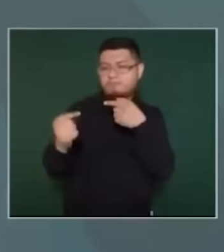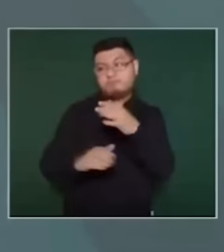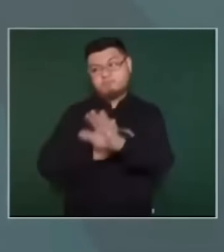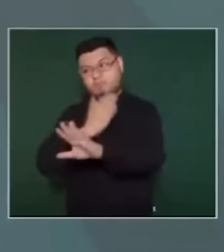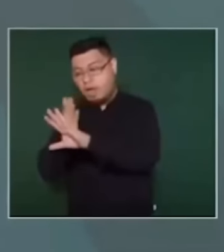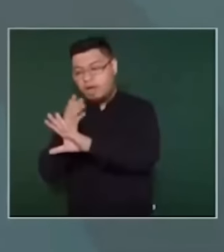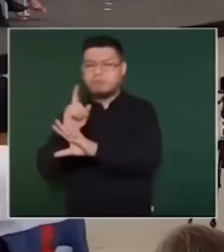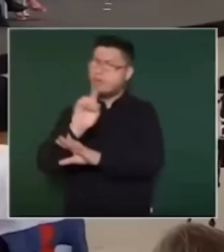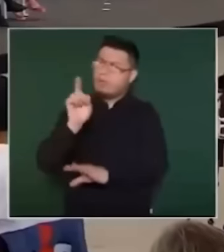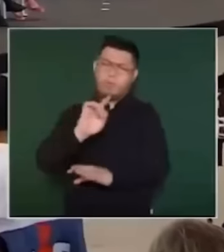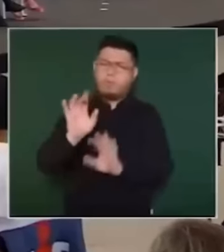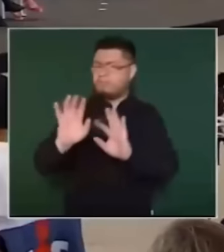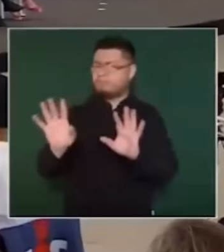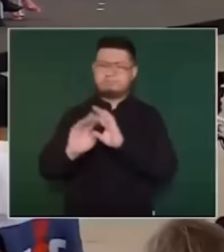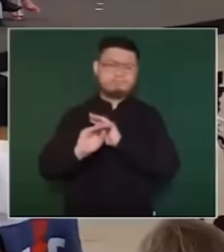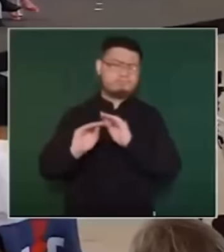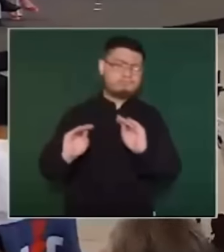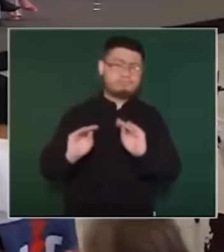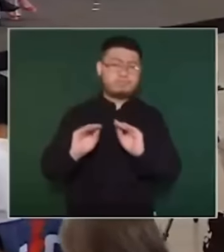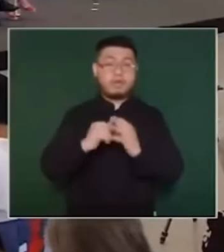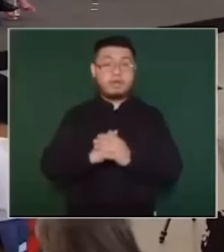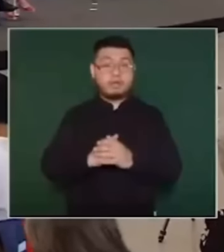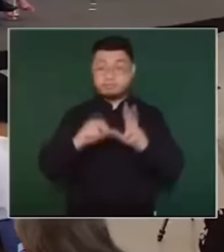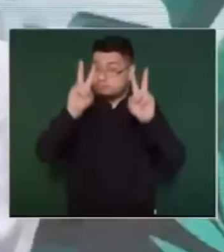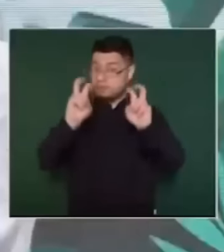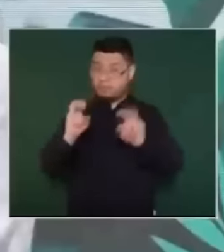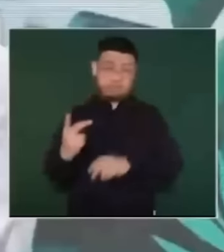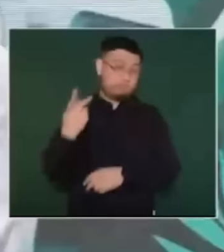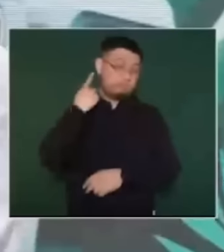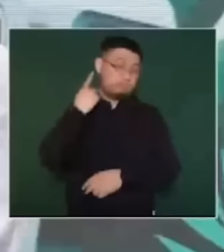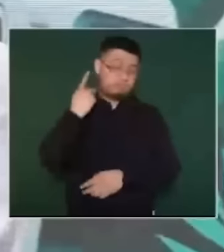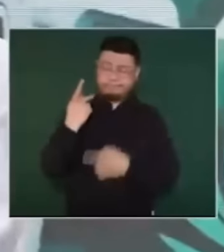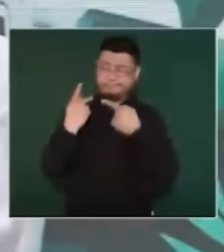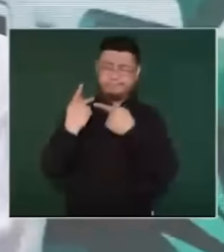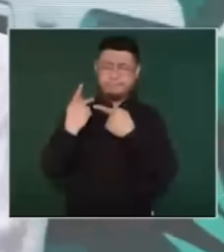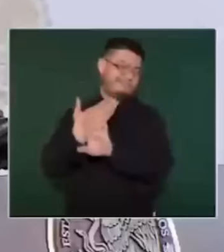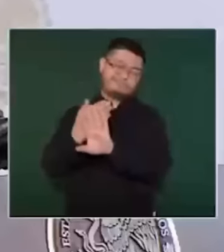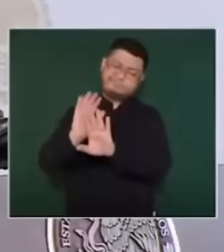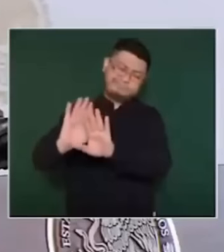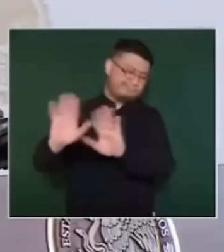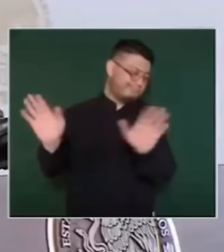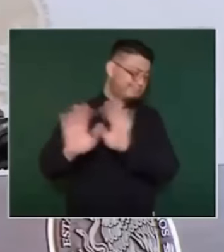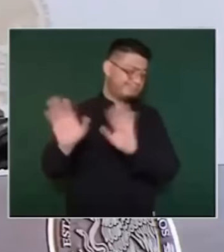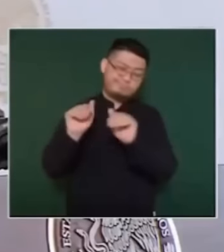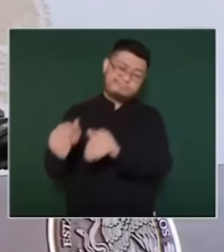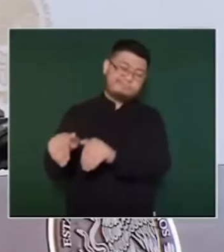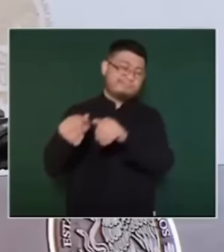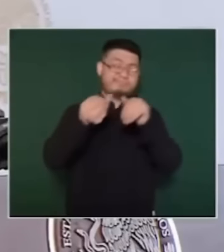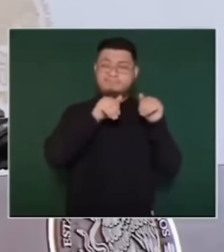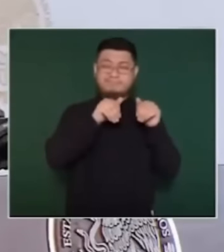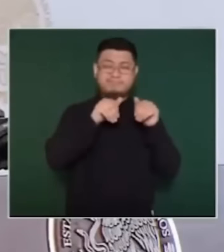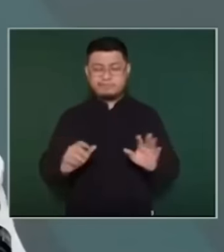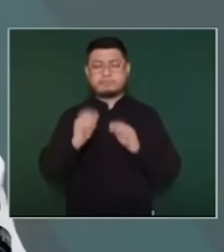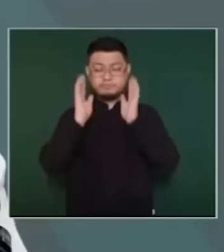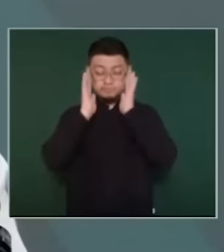y los gobiernos neoliberales. Lo mismo que sucedió en México. Amigos y amigas, vamos a escuchar qué